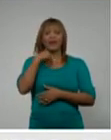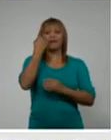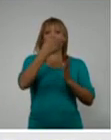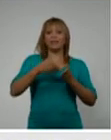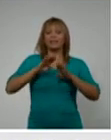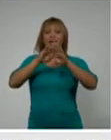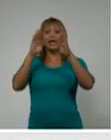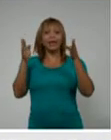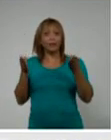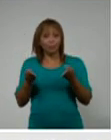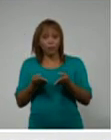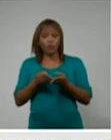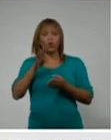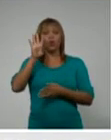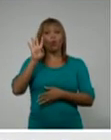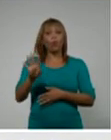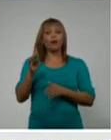mundo,